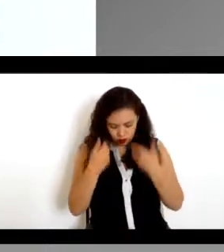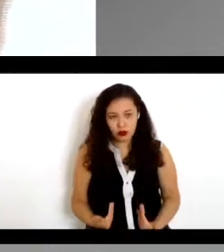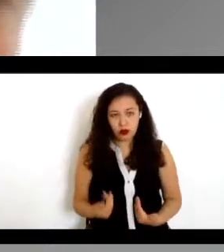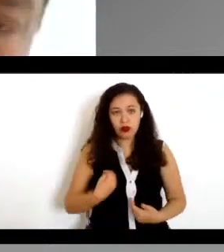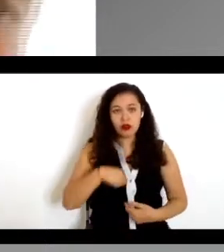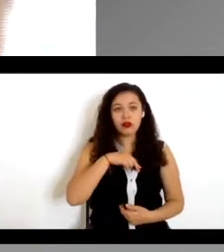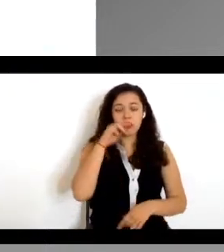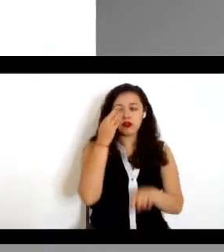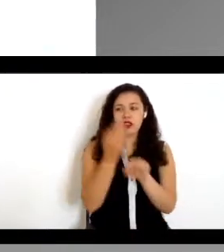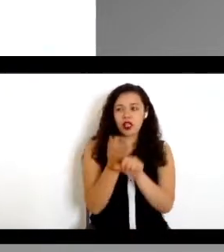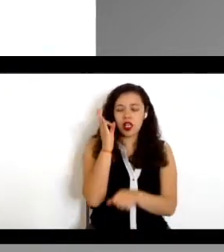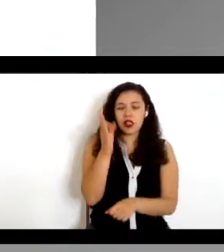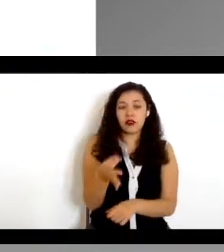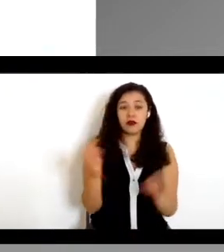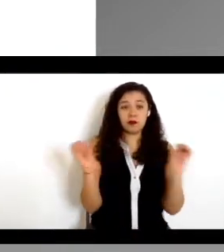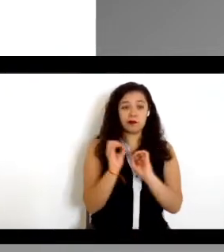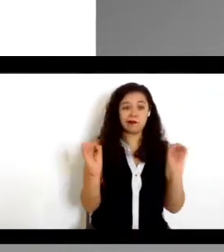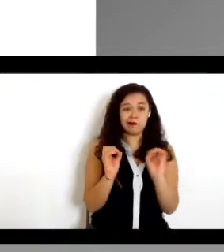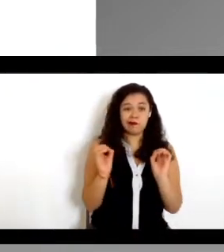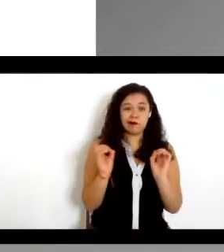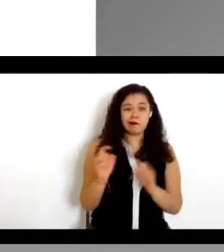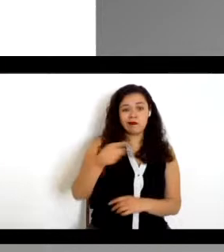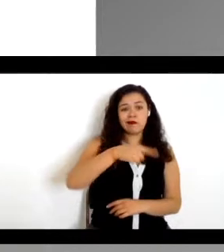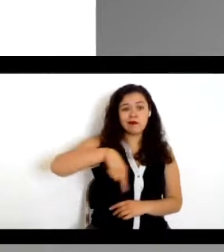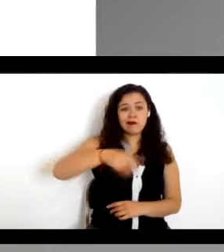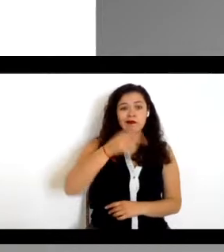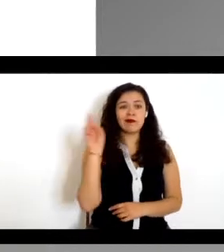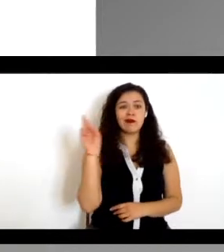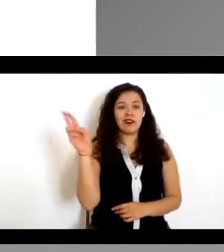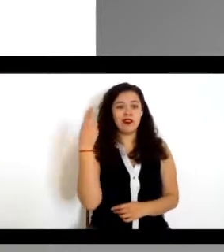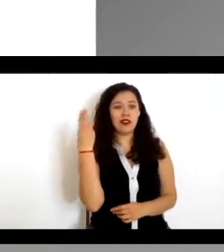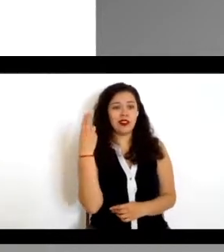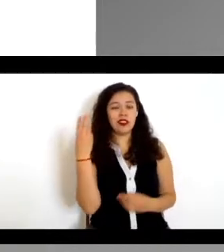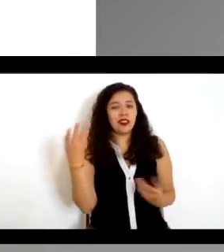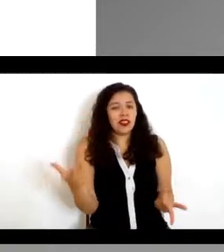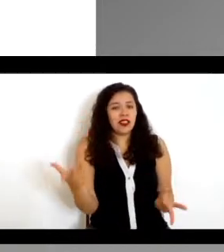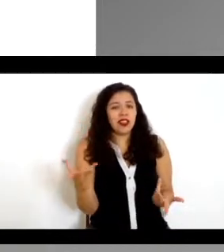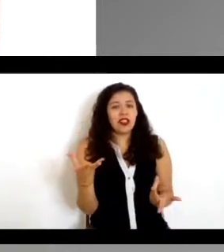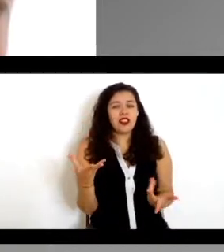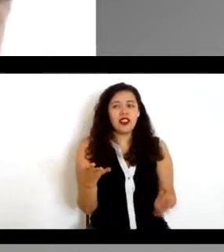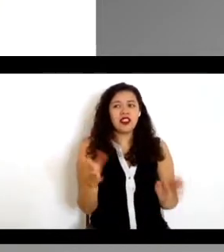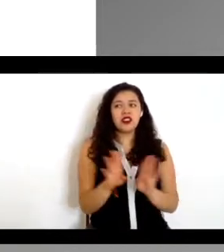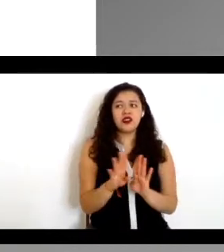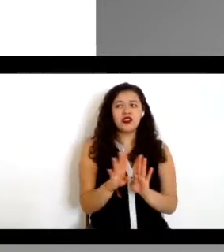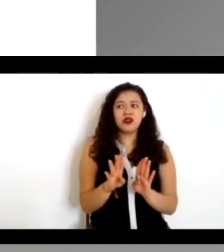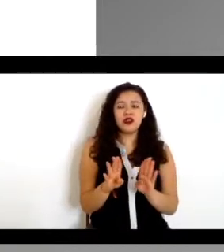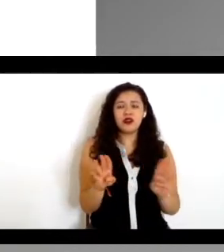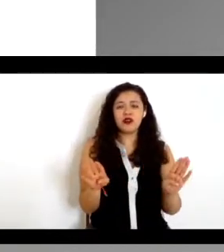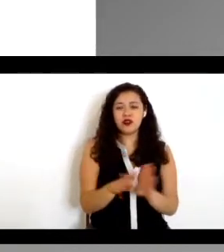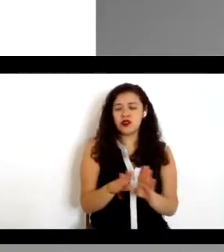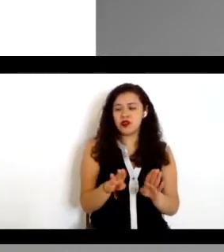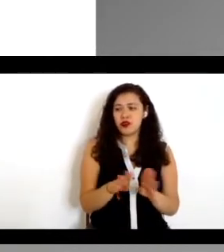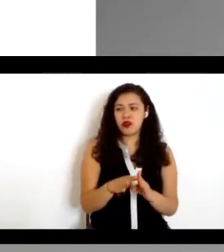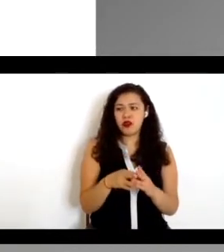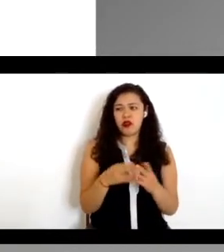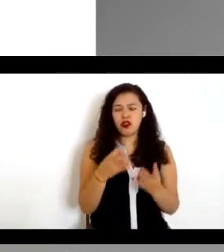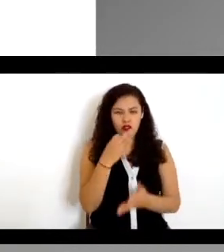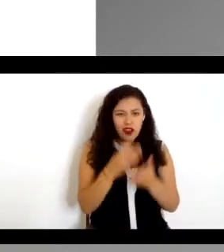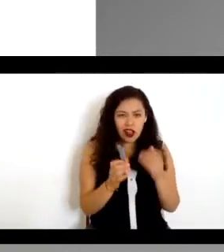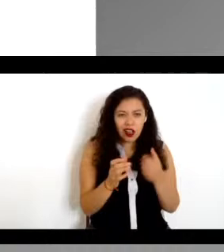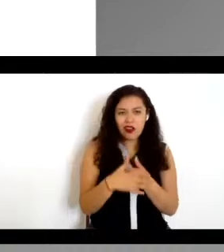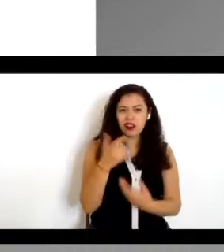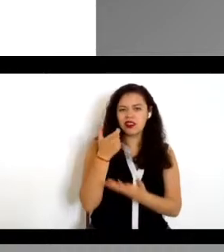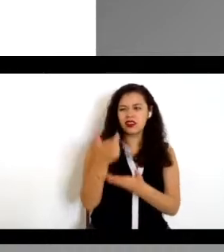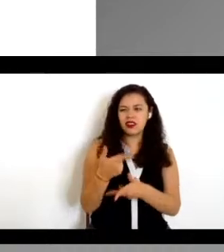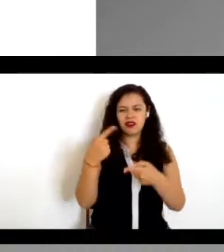responsabilidad, ustedes como universidad van a ser totalmente insuficientes, el presupuesto, lo que ustedes quieran.